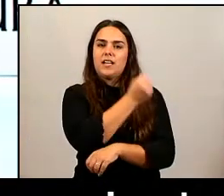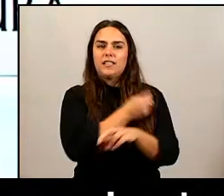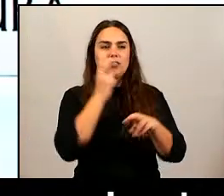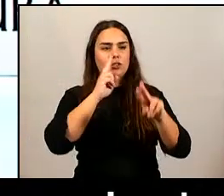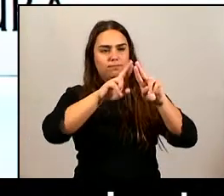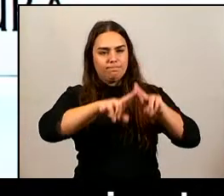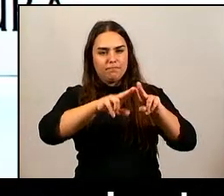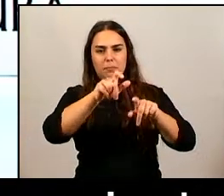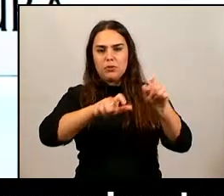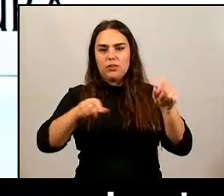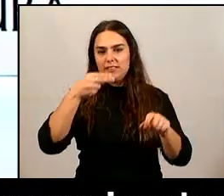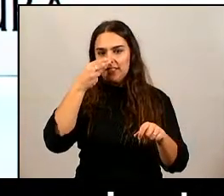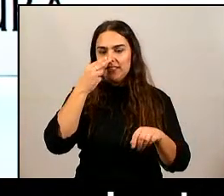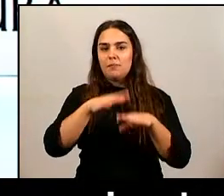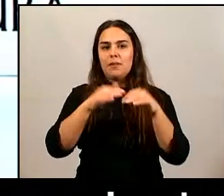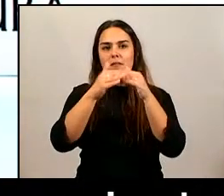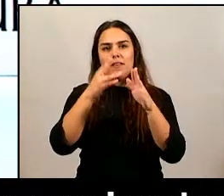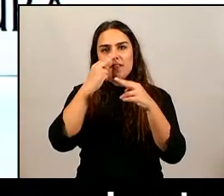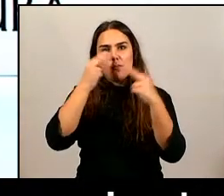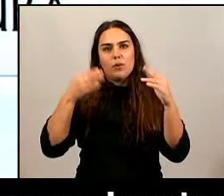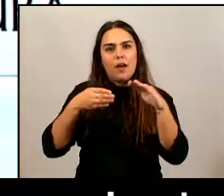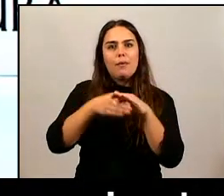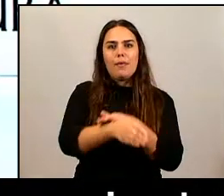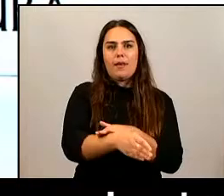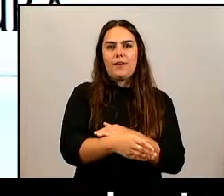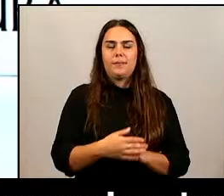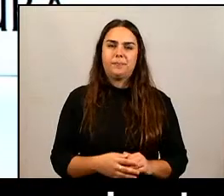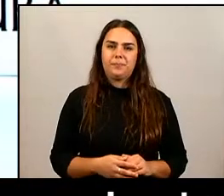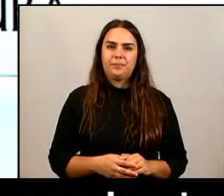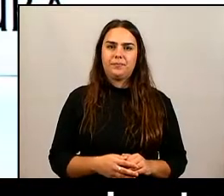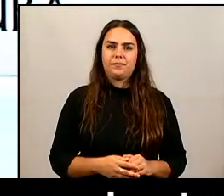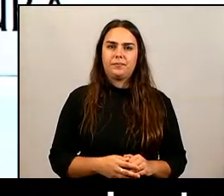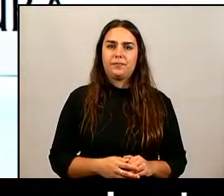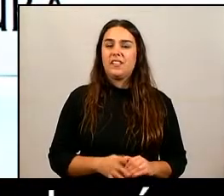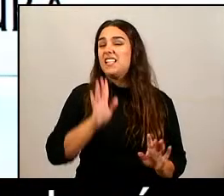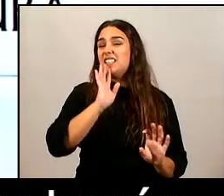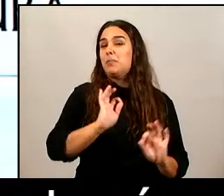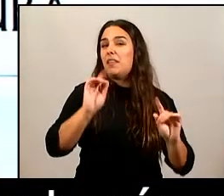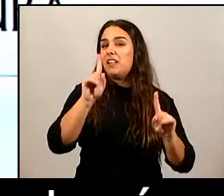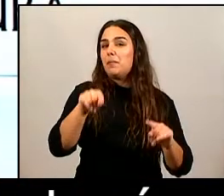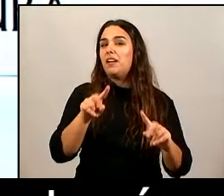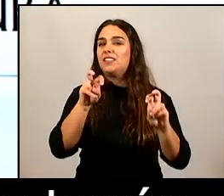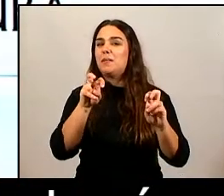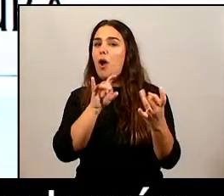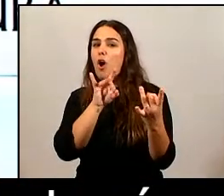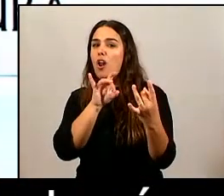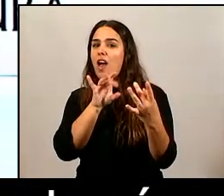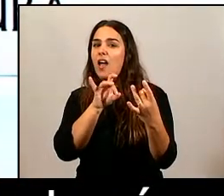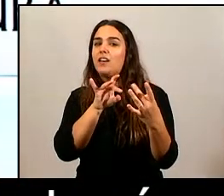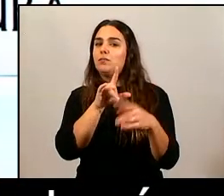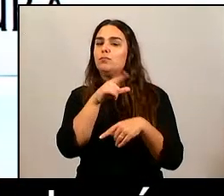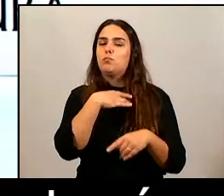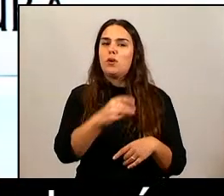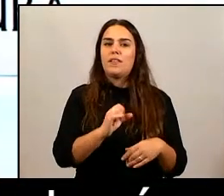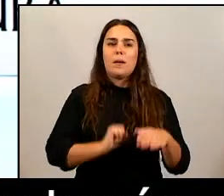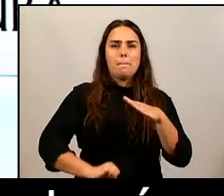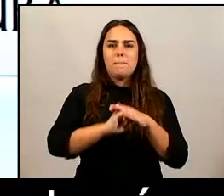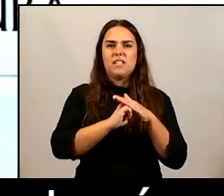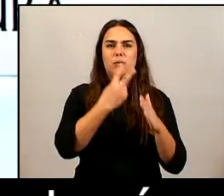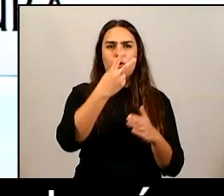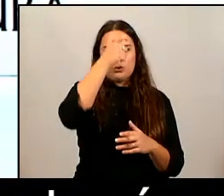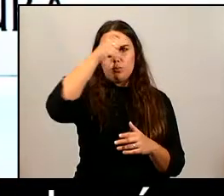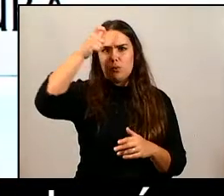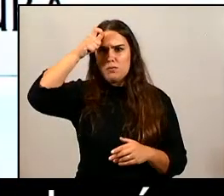interesados en acceder a una vivienda pública. Harán la inscripción de forma telemática y podrán escoger un máximo de 2 municipios